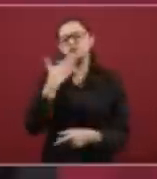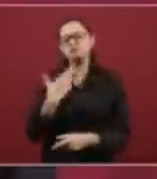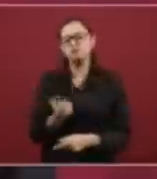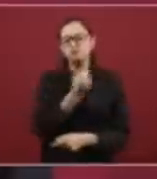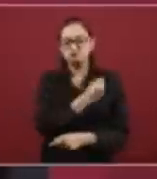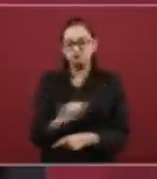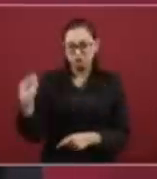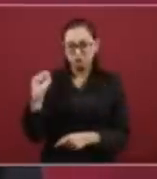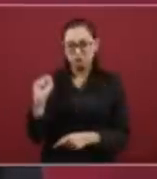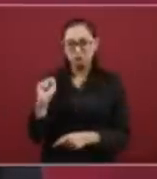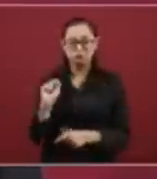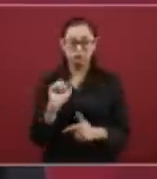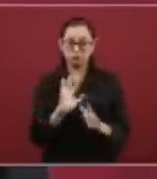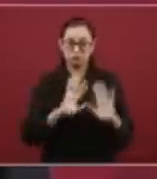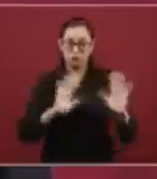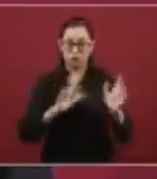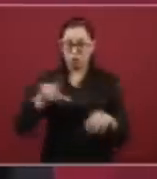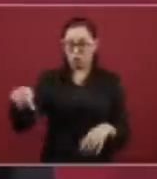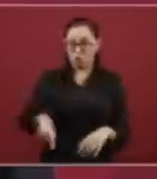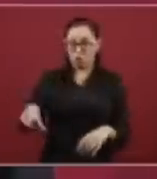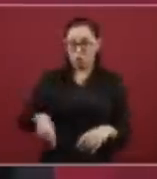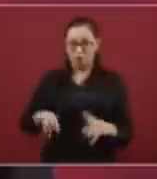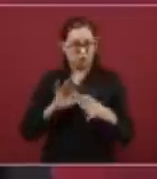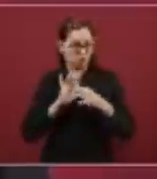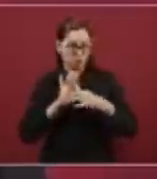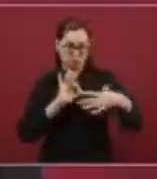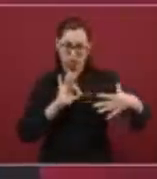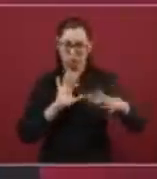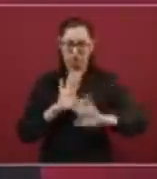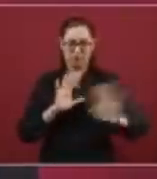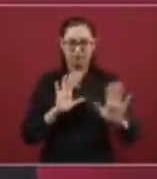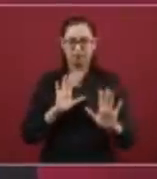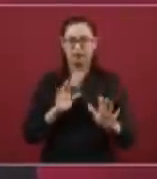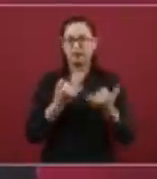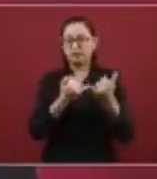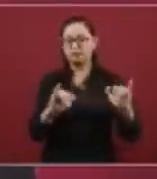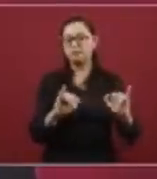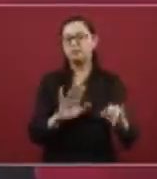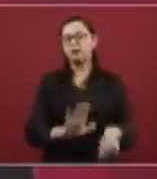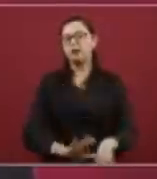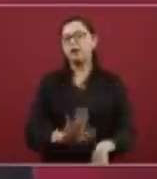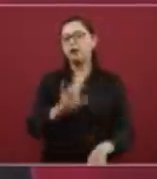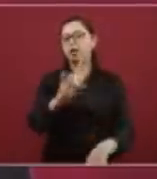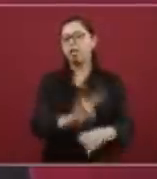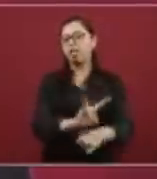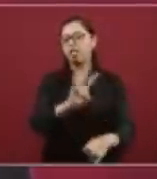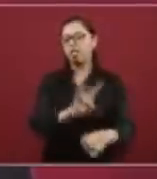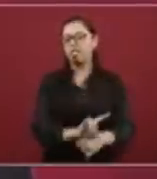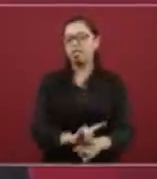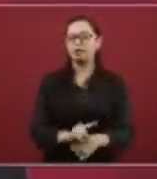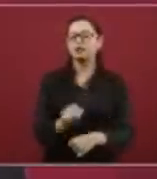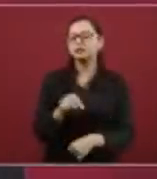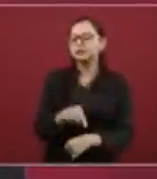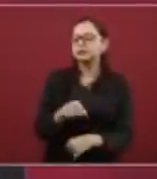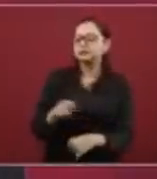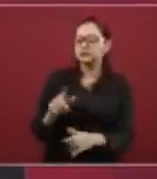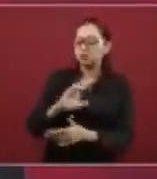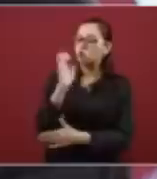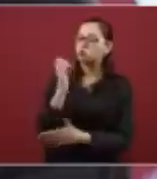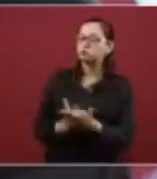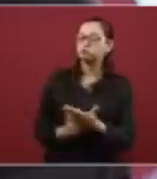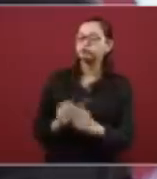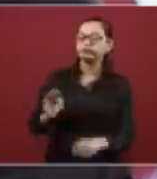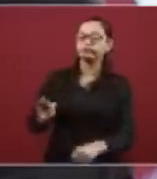aparentemente autónomos, independientes, que avalan este tipo de